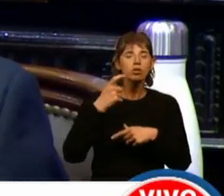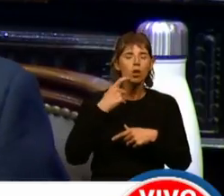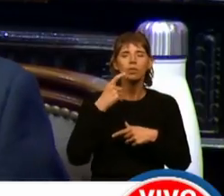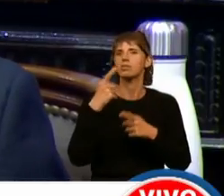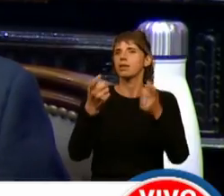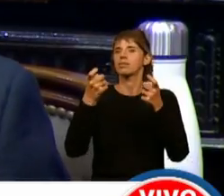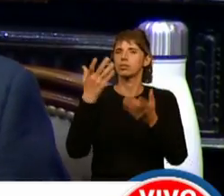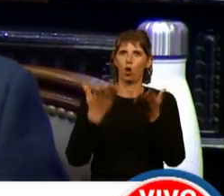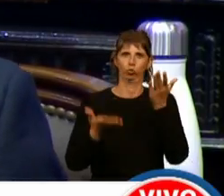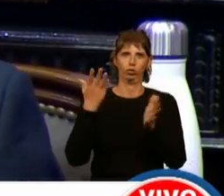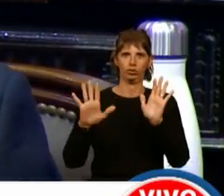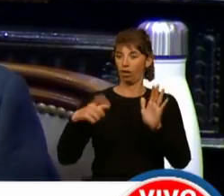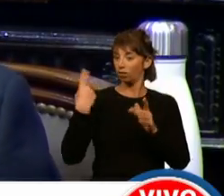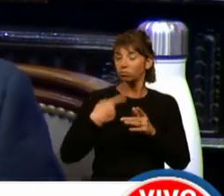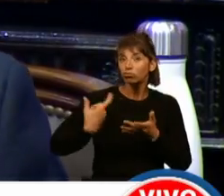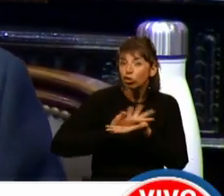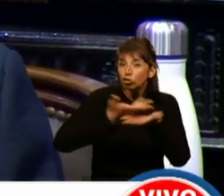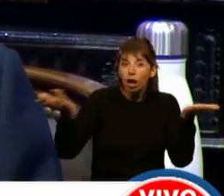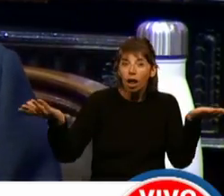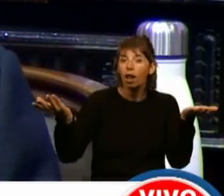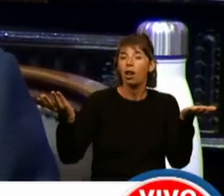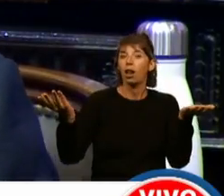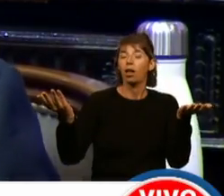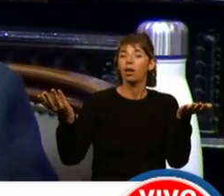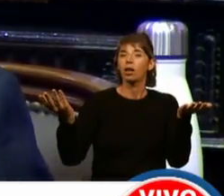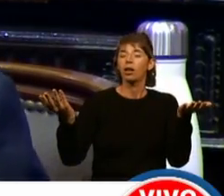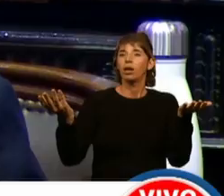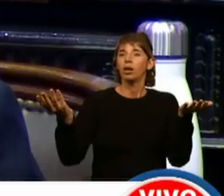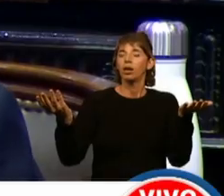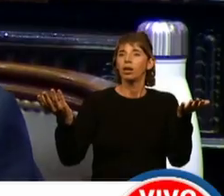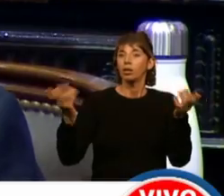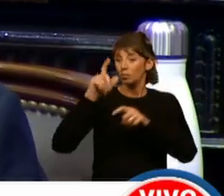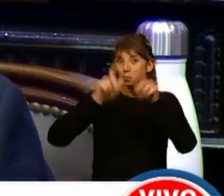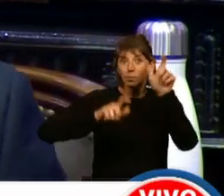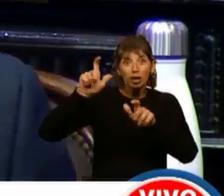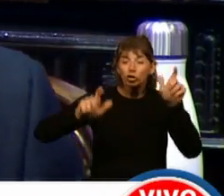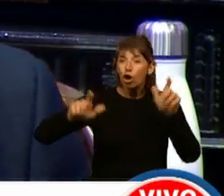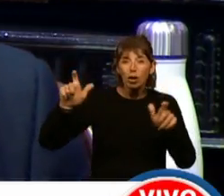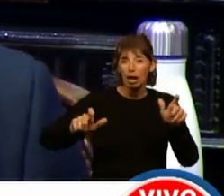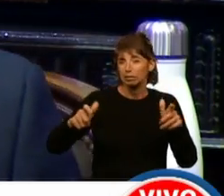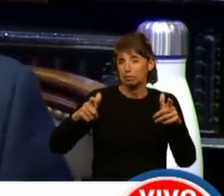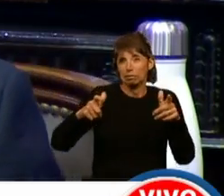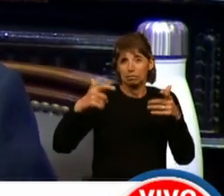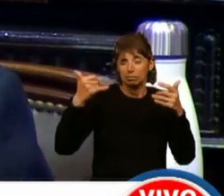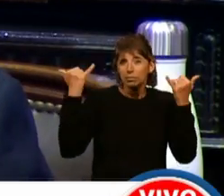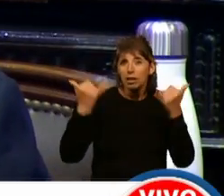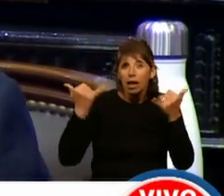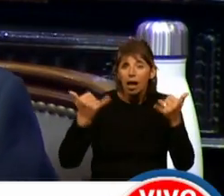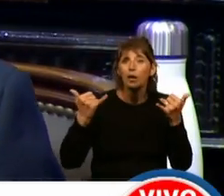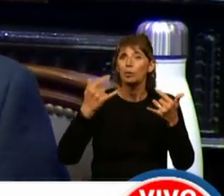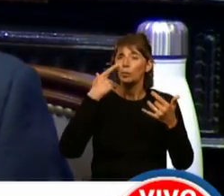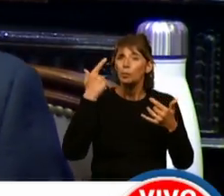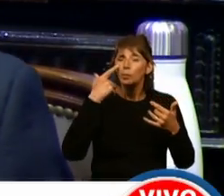socialmente somos una provincia con una decenas de miles de familias que viven